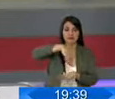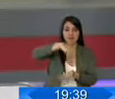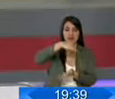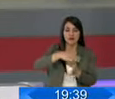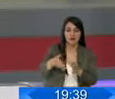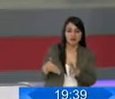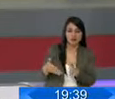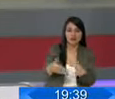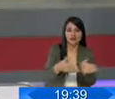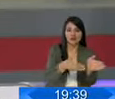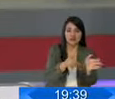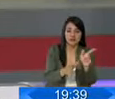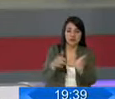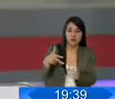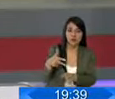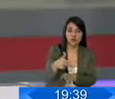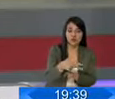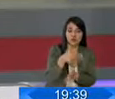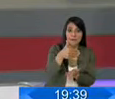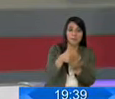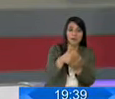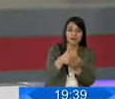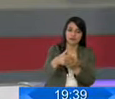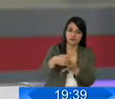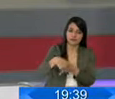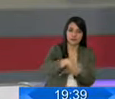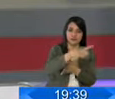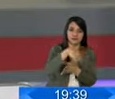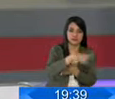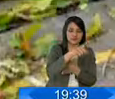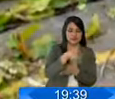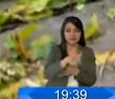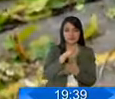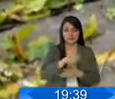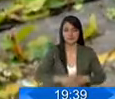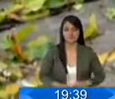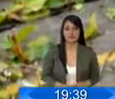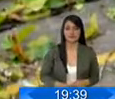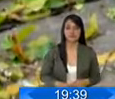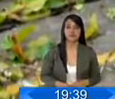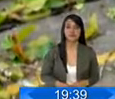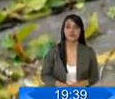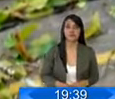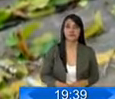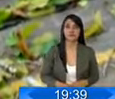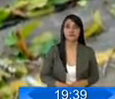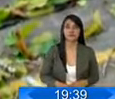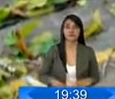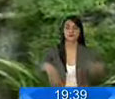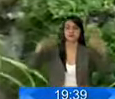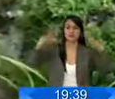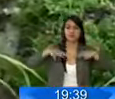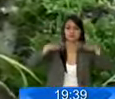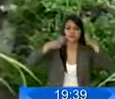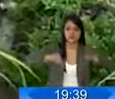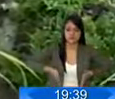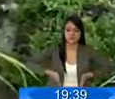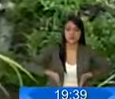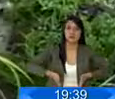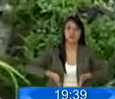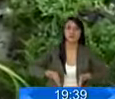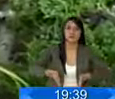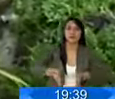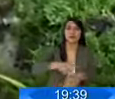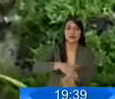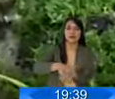para evitar que quienes habitan en el sector queden incomunicados. El invierno también causó daños en la vía que conduce al